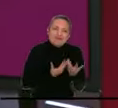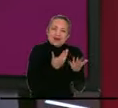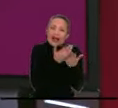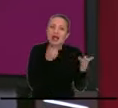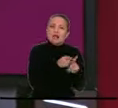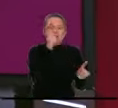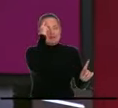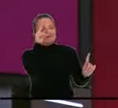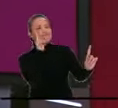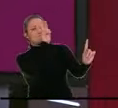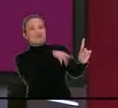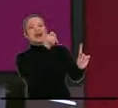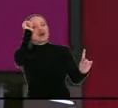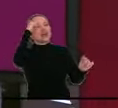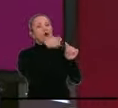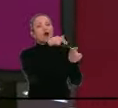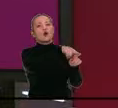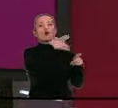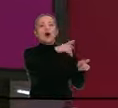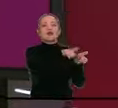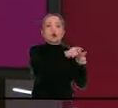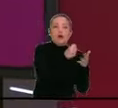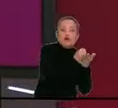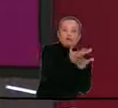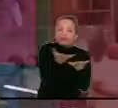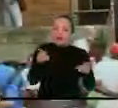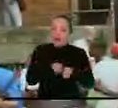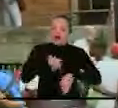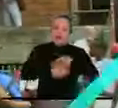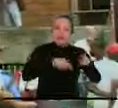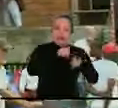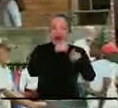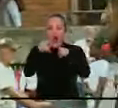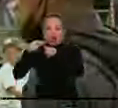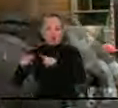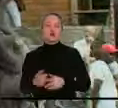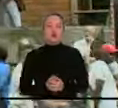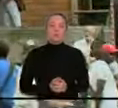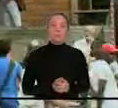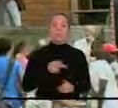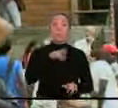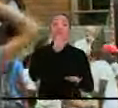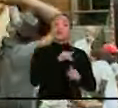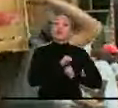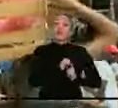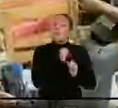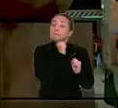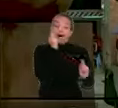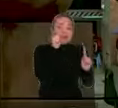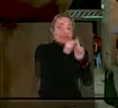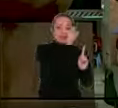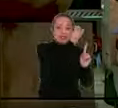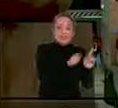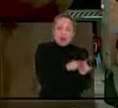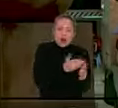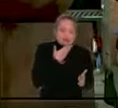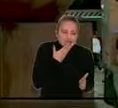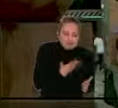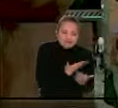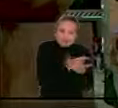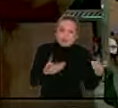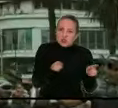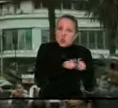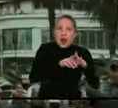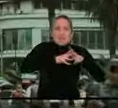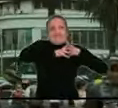recuerdan con gratitud por el camino que les ayudó a forjar. El corazón de Botero era sin duda del mismo volumen que sus